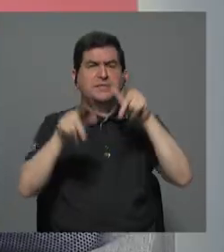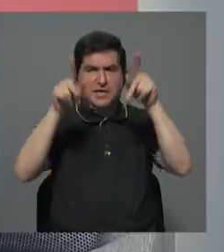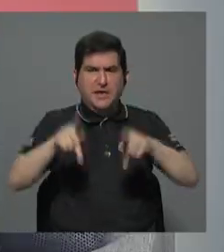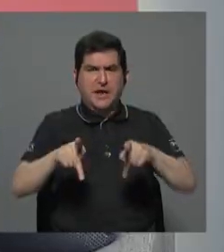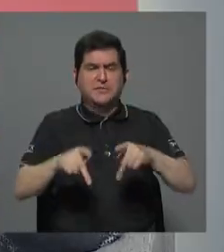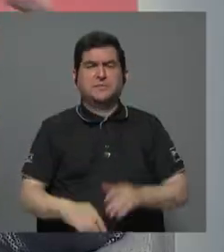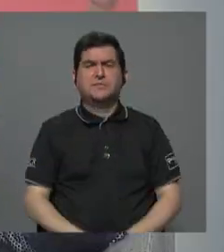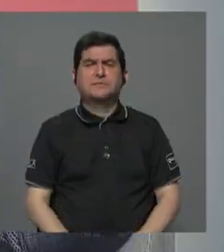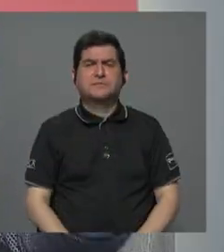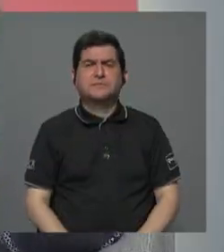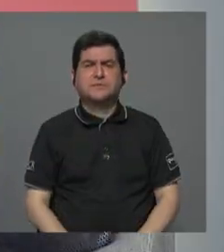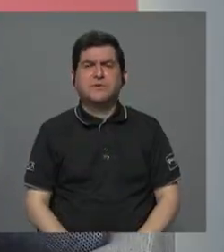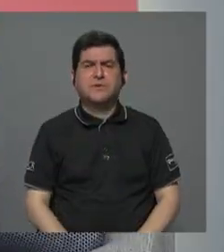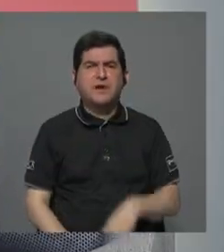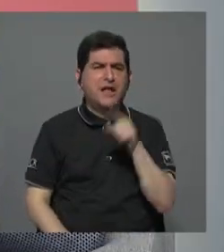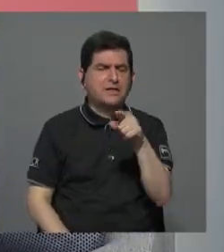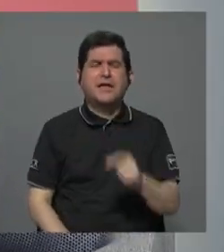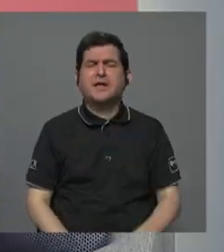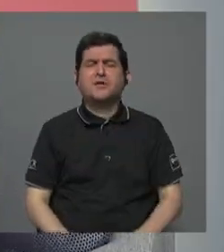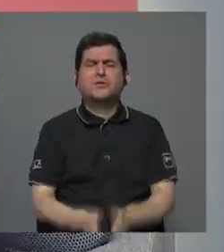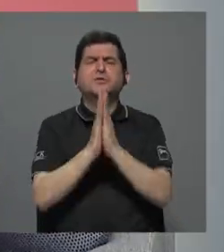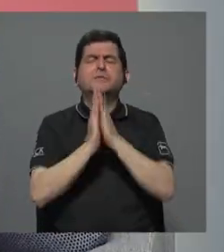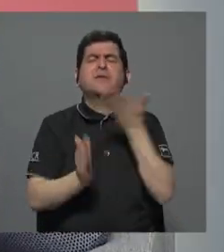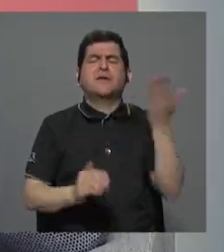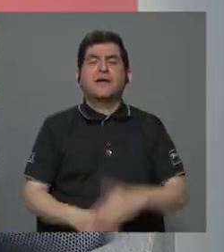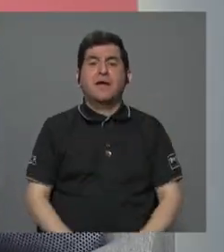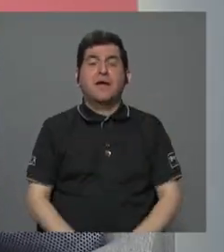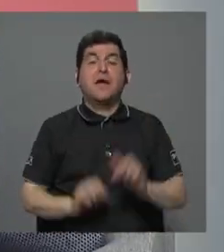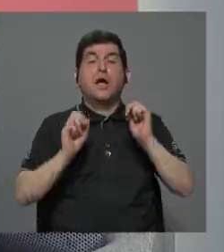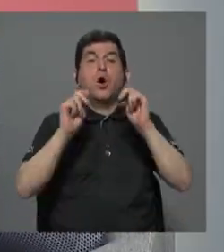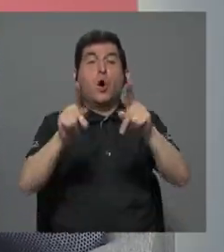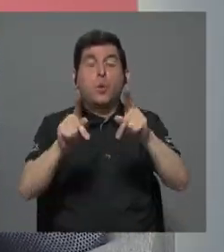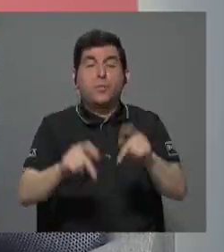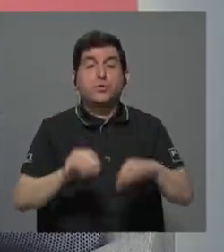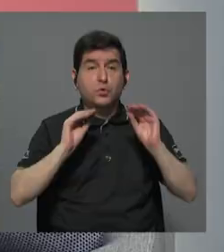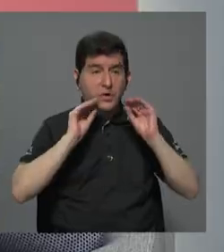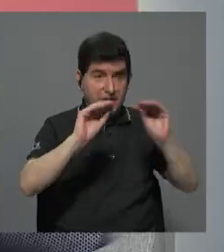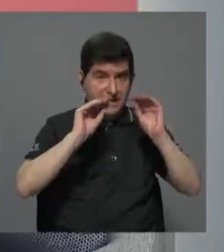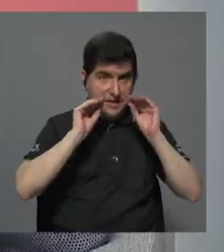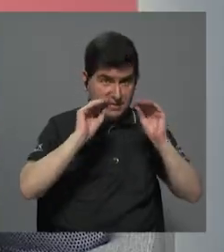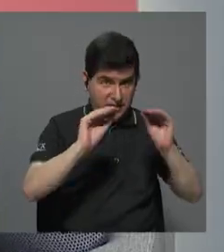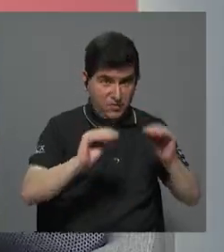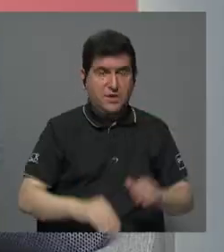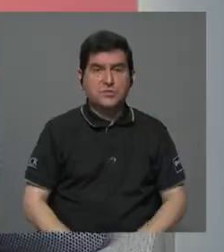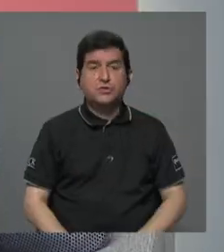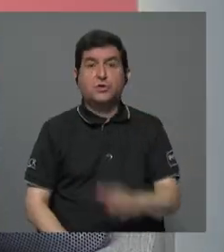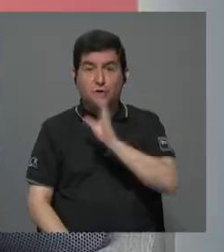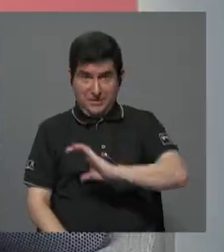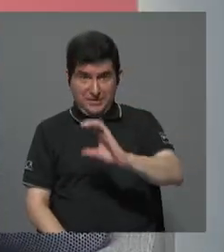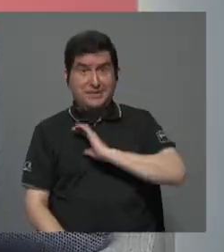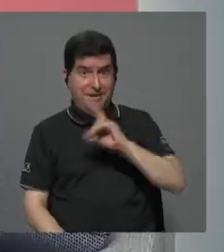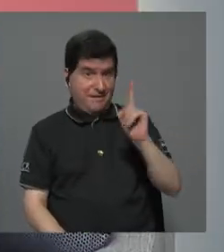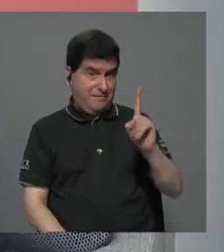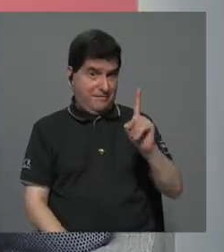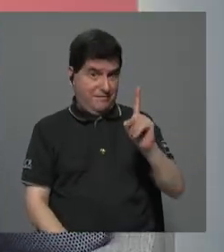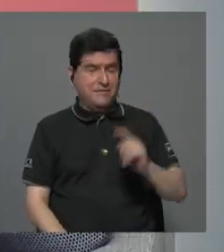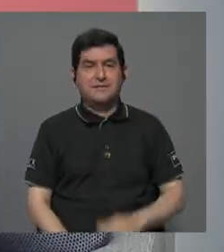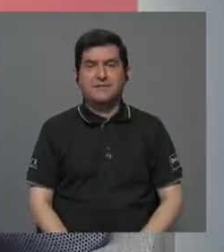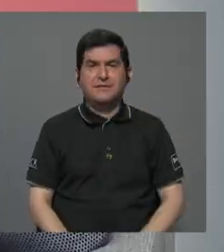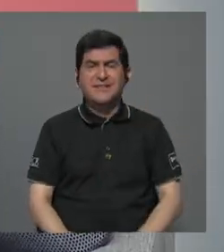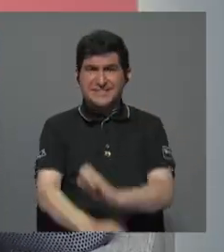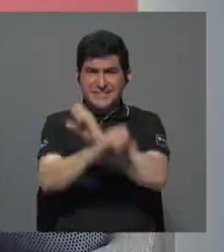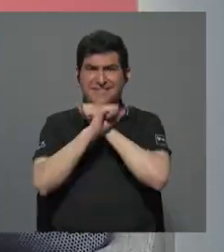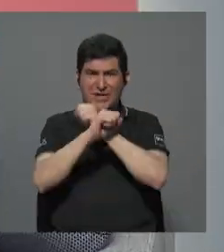costarricenses a ellos porque están abogando por que les demos oportunidades de educación de calidad porque les